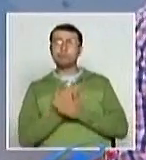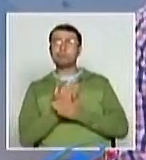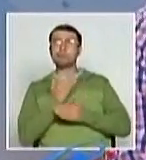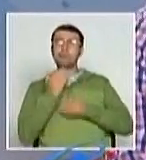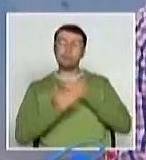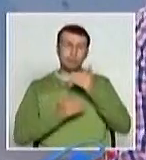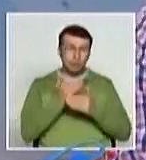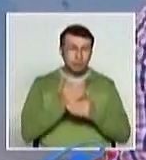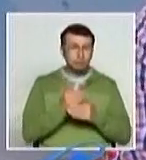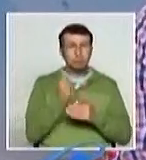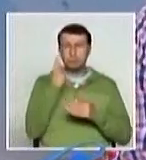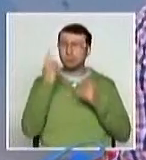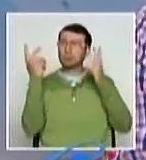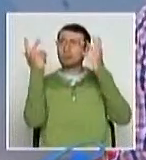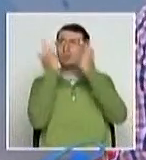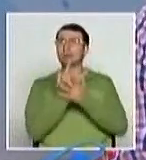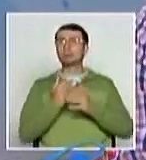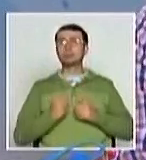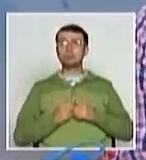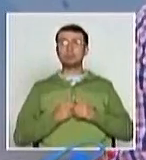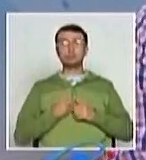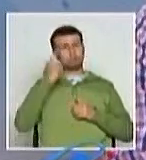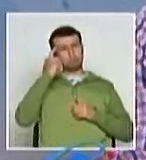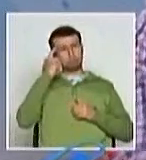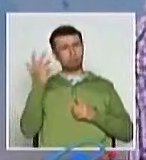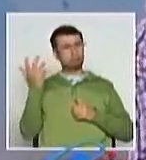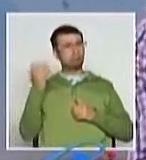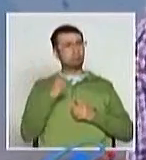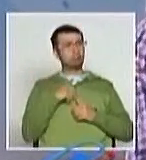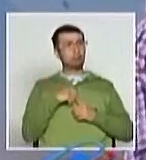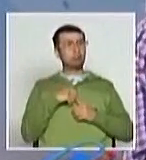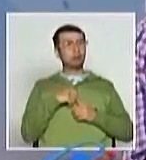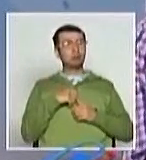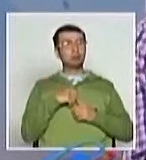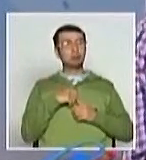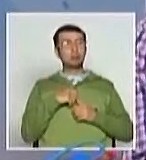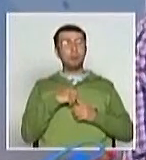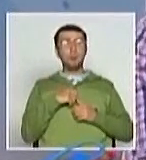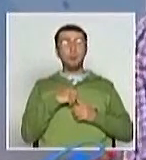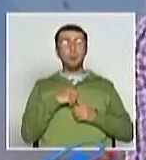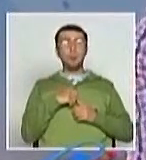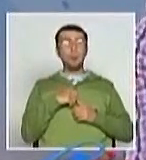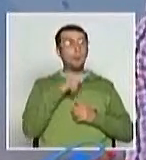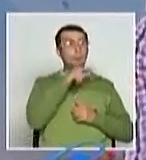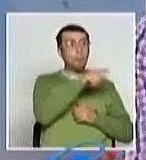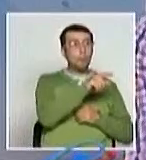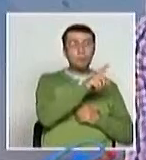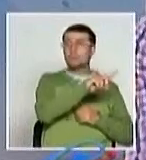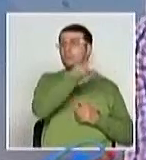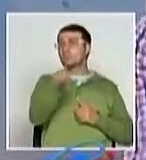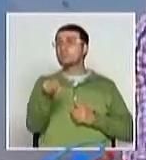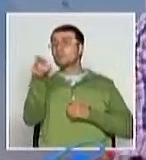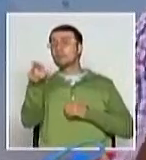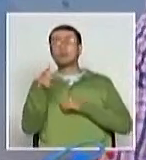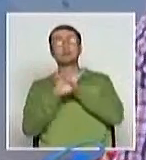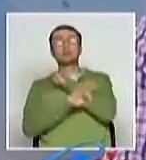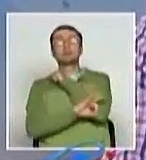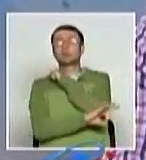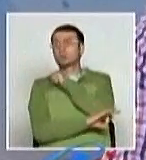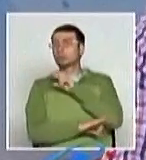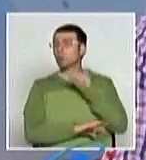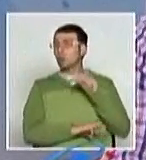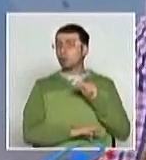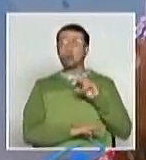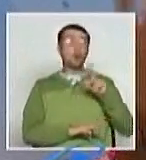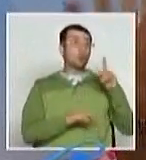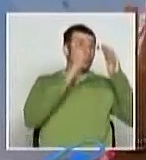confusión entonces uno pensaría Y entonces por qué no le remitieron ese paciente al psicólogo en vez de remití selo al